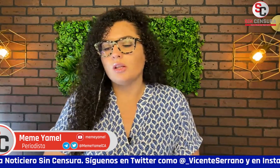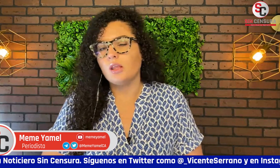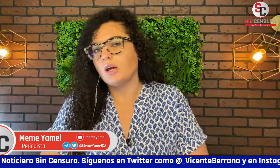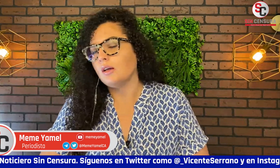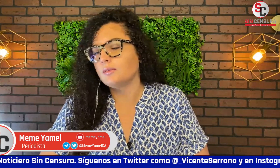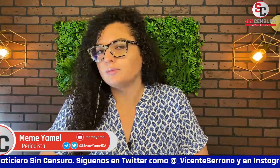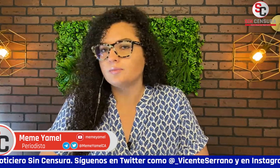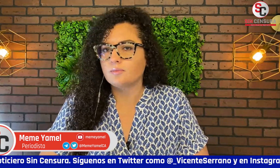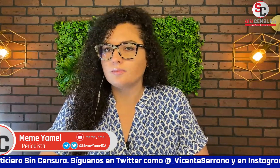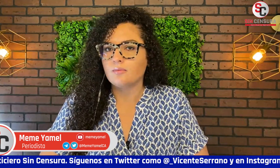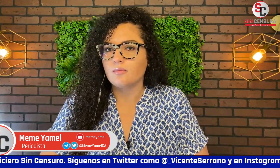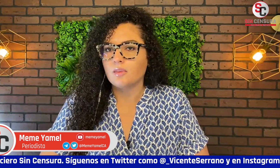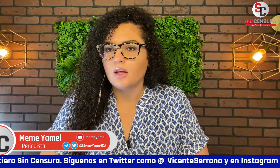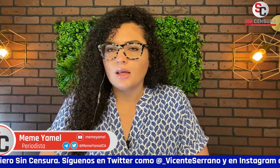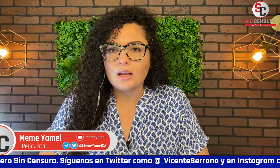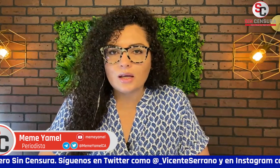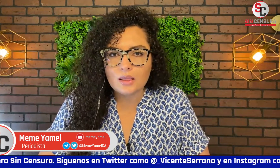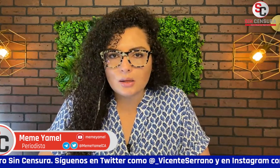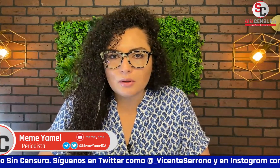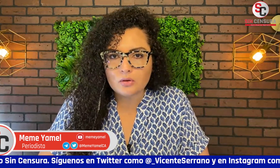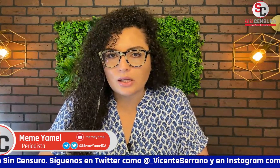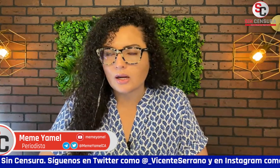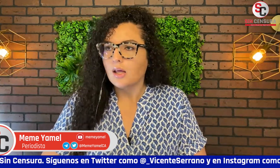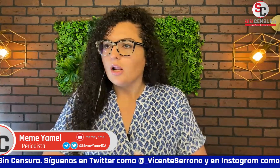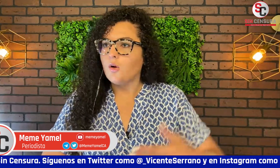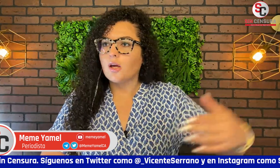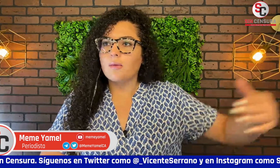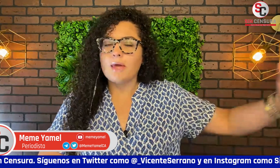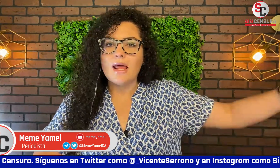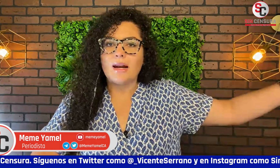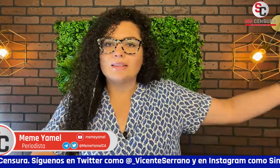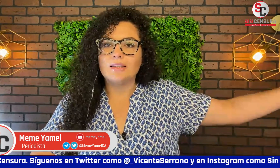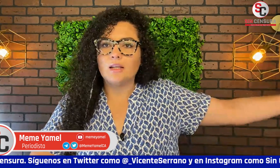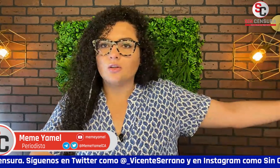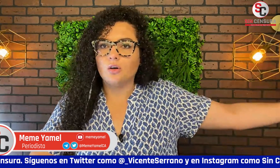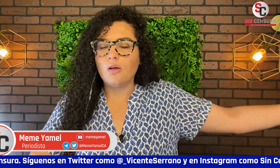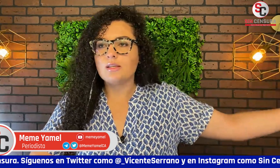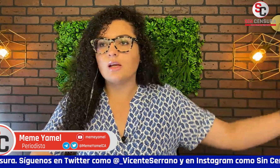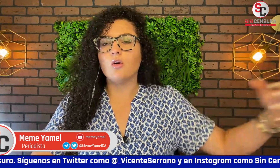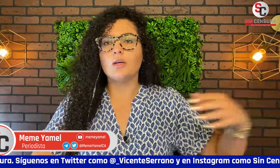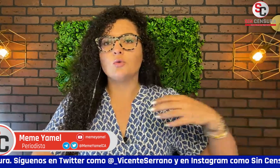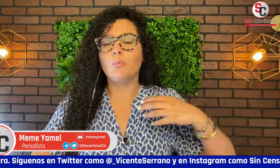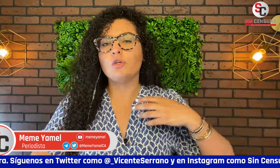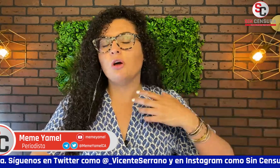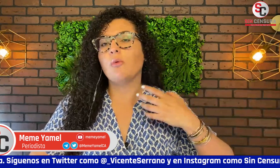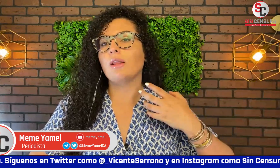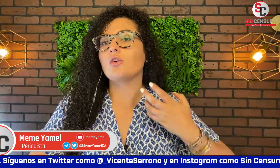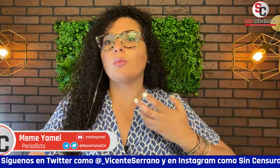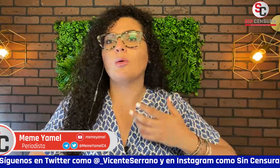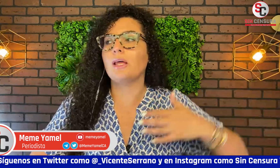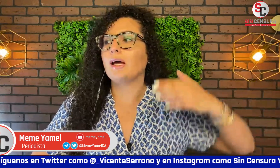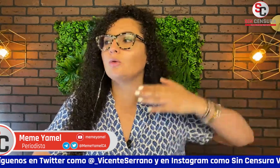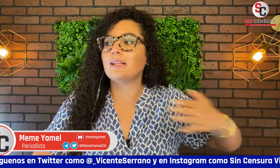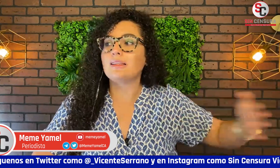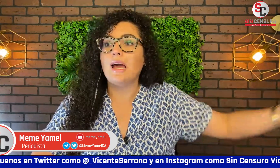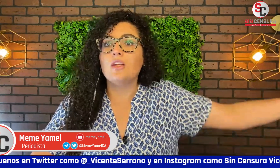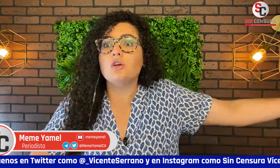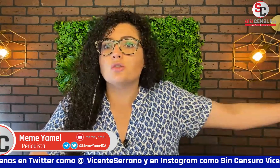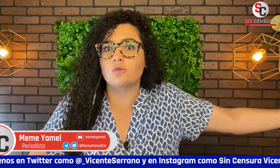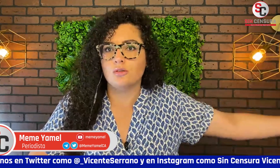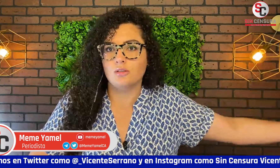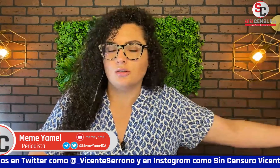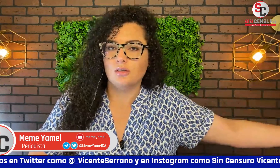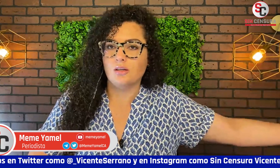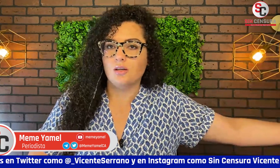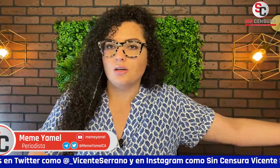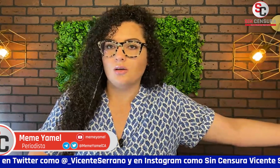en la política? Y la gente le va a contar lo que viene arrastrando, ahora sí que lo que su pecho ha guardado como bodega durante